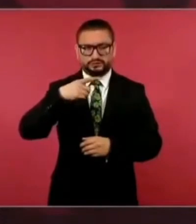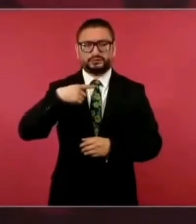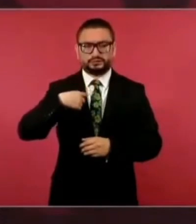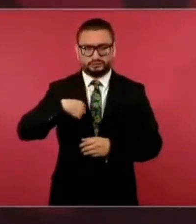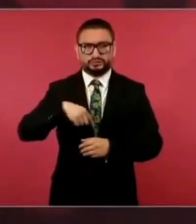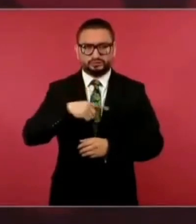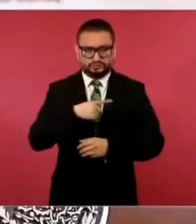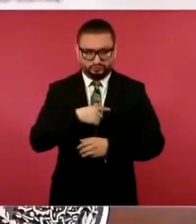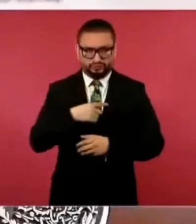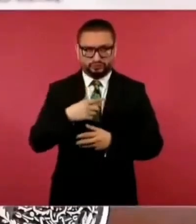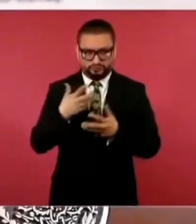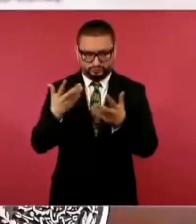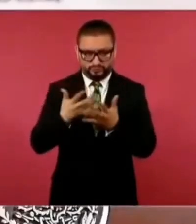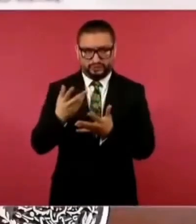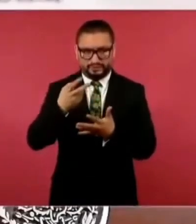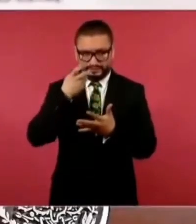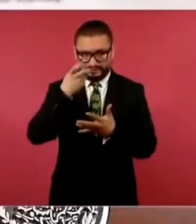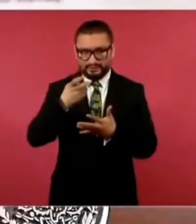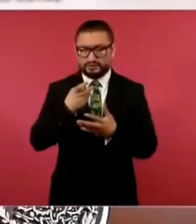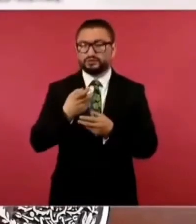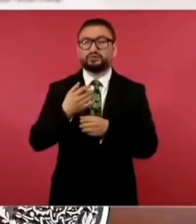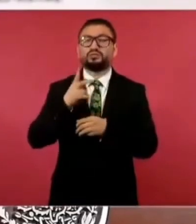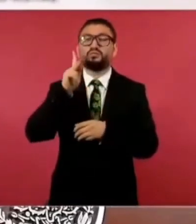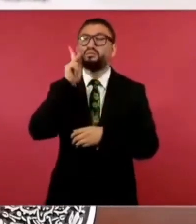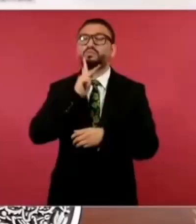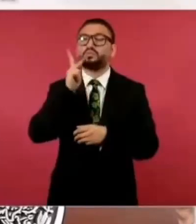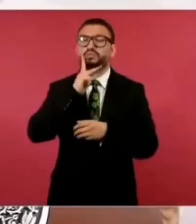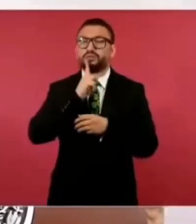que se reciban pruebas,